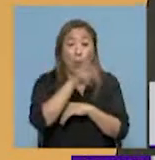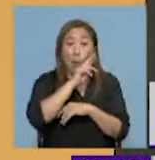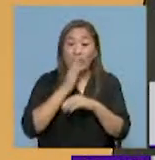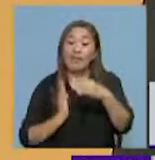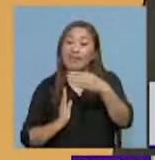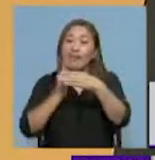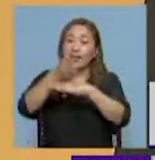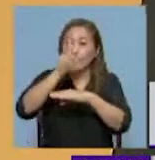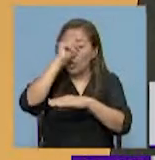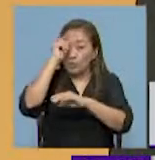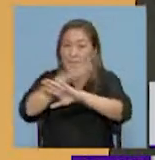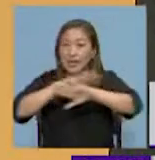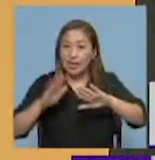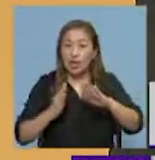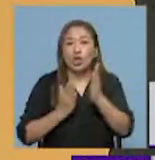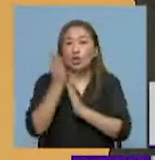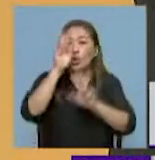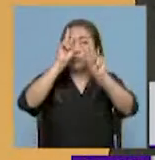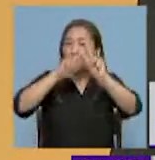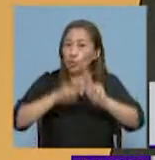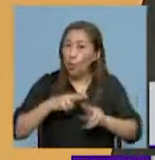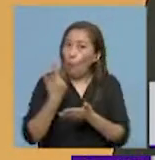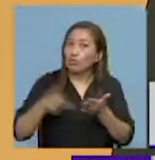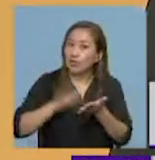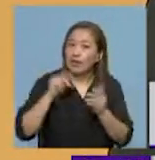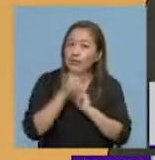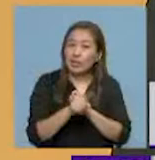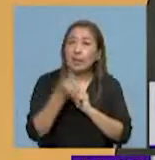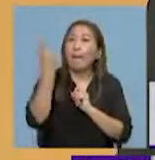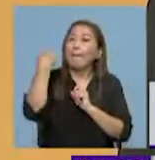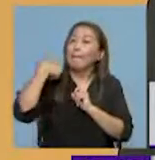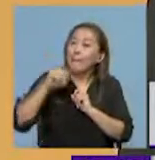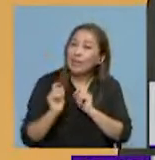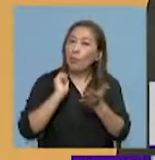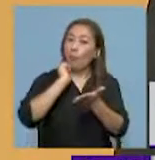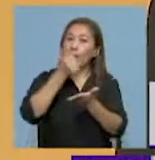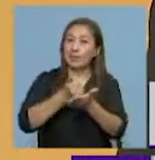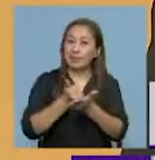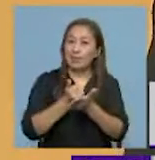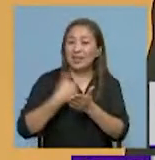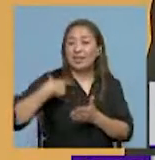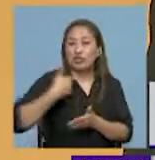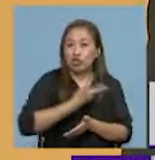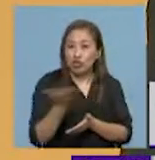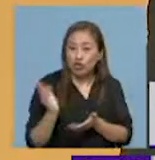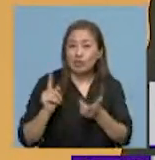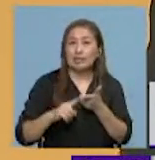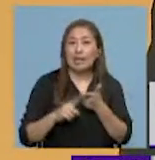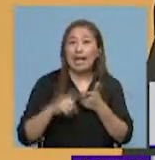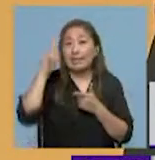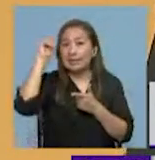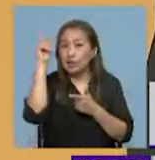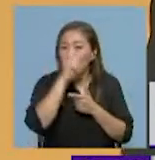se hacen todos los estudios de nuevo pero ya entra a participar el servicio social el servicio de psicología